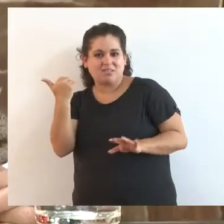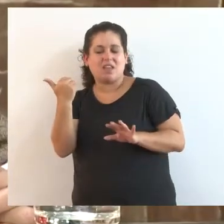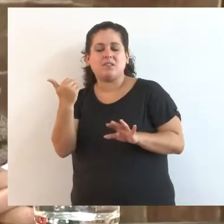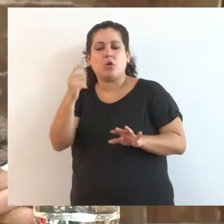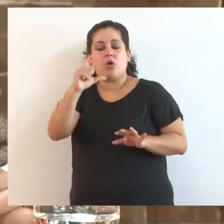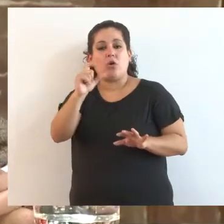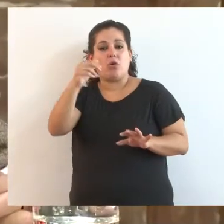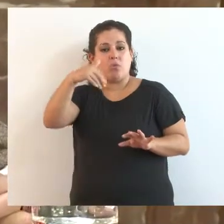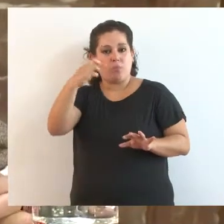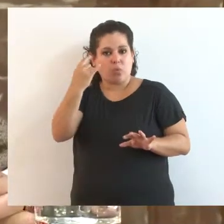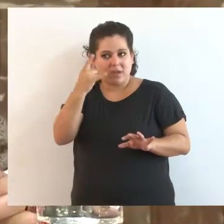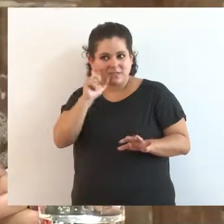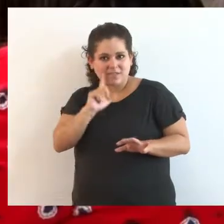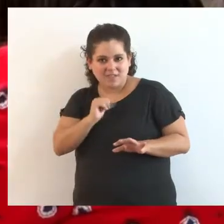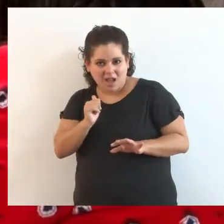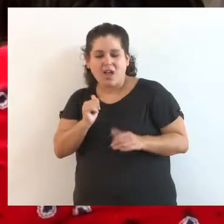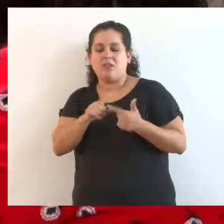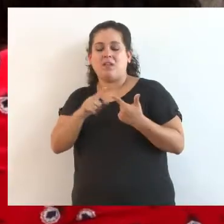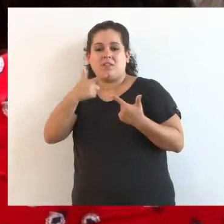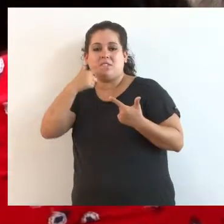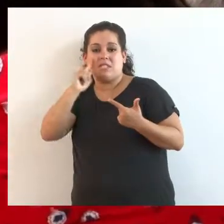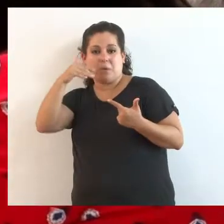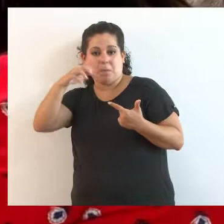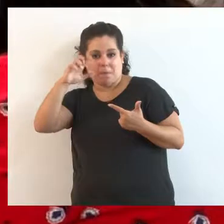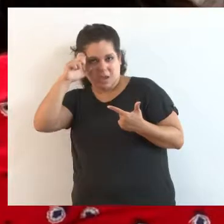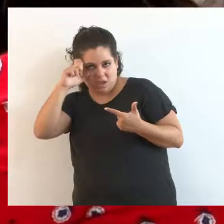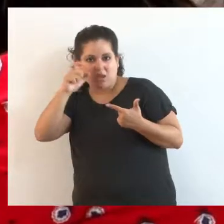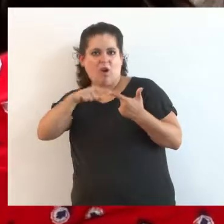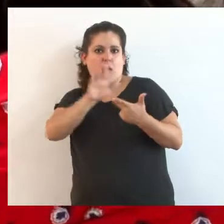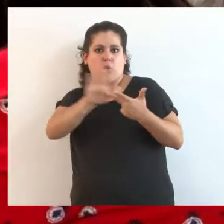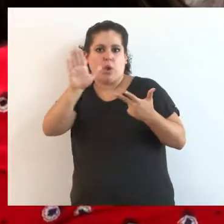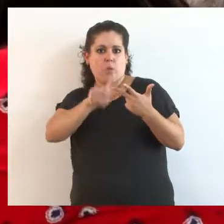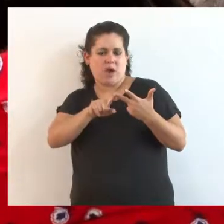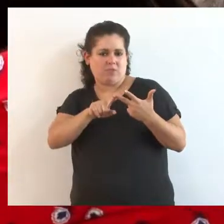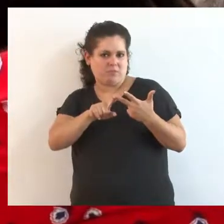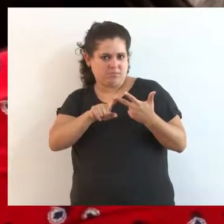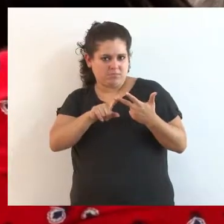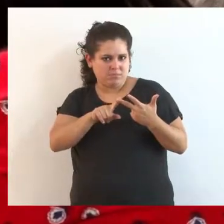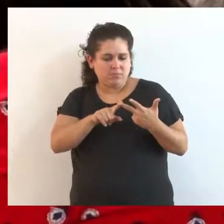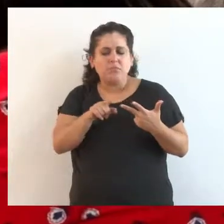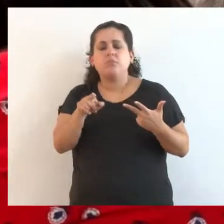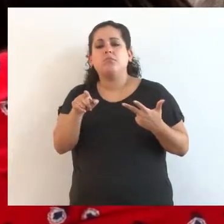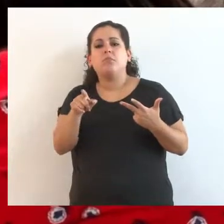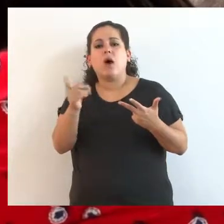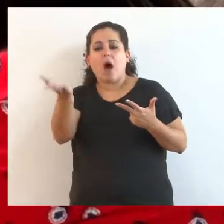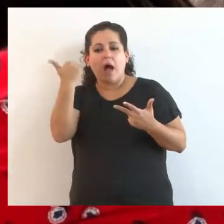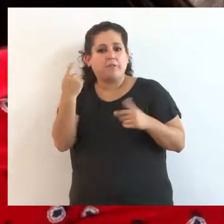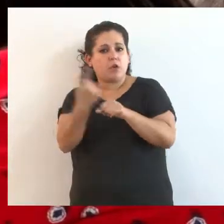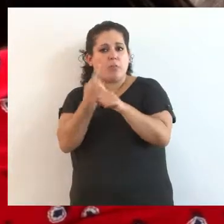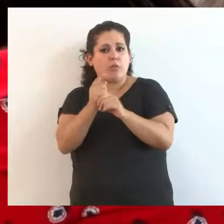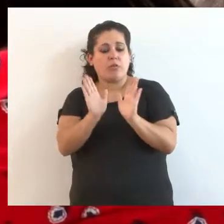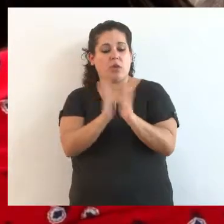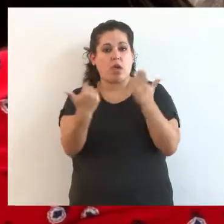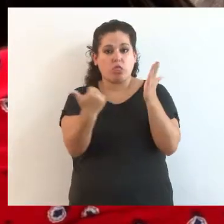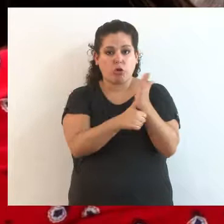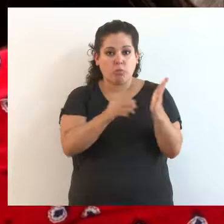compuesta, la simple, fuera de la tercera que existe hoy. En la adopción, por ejemplo, compuesta antes, uno no podía agregarse